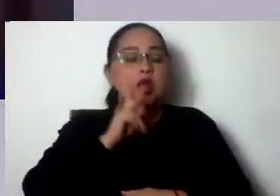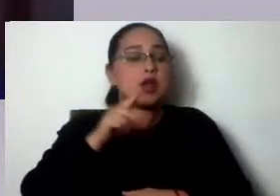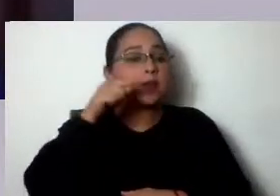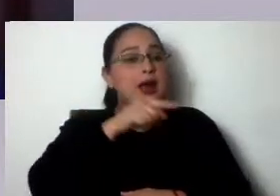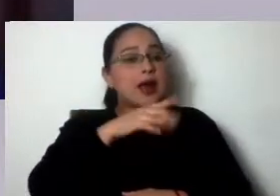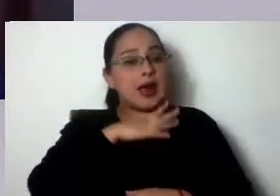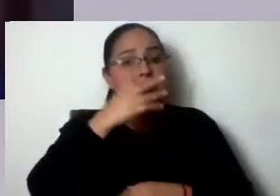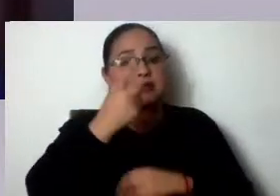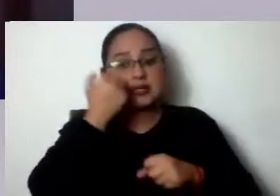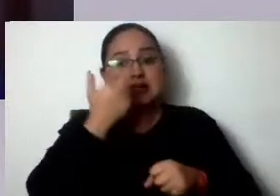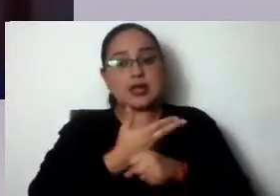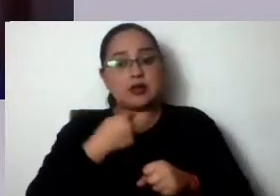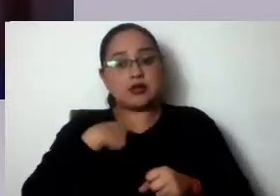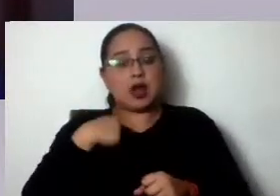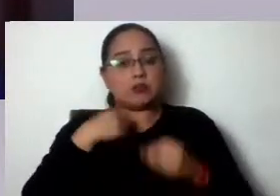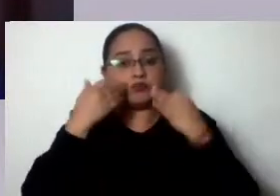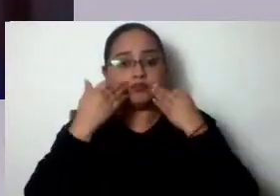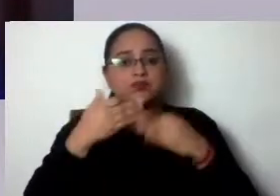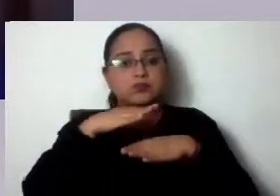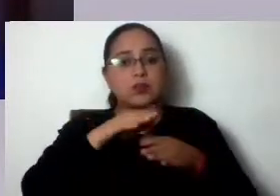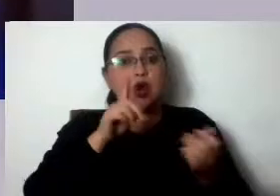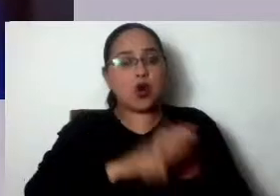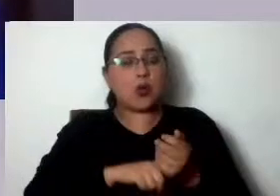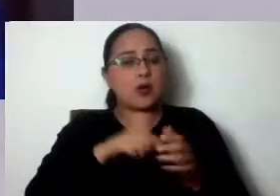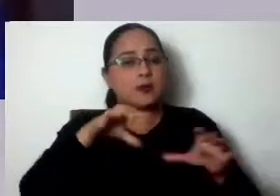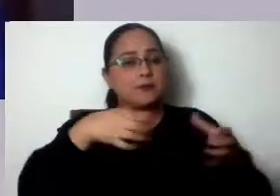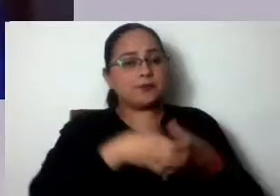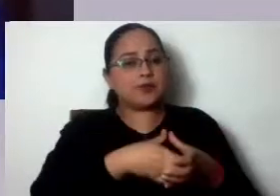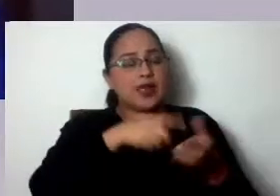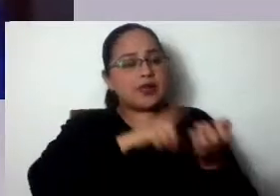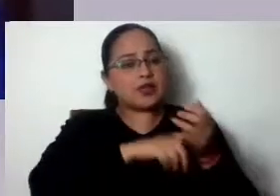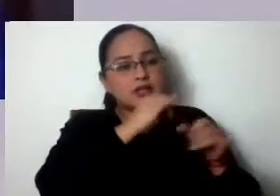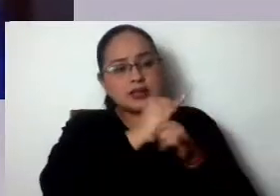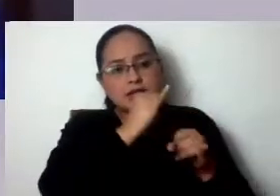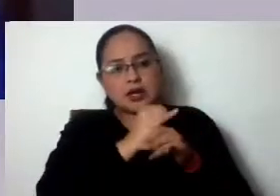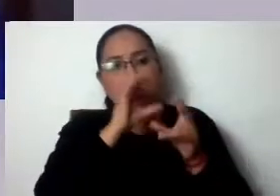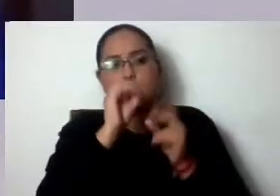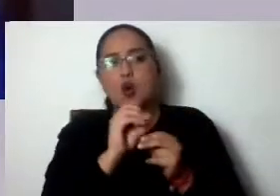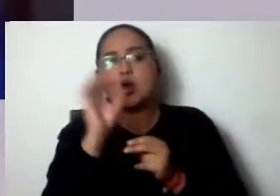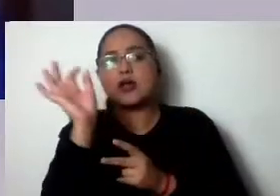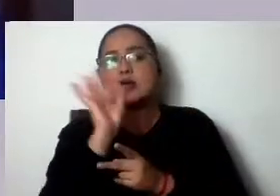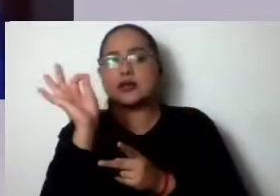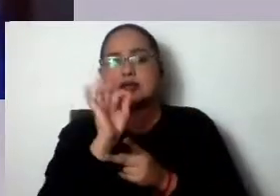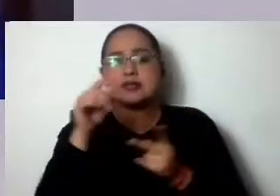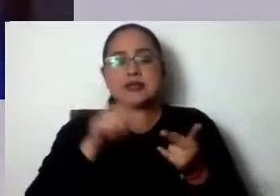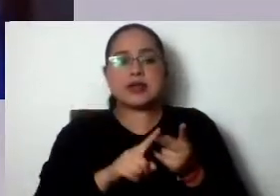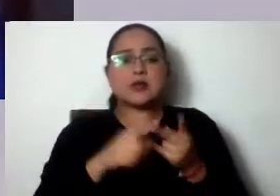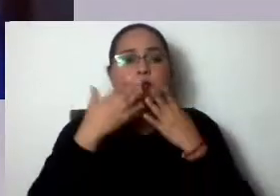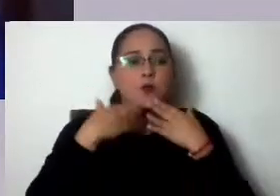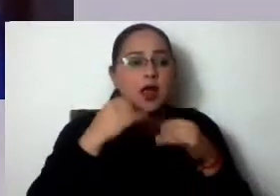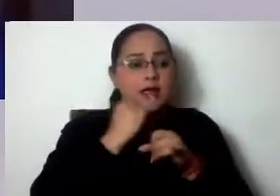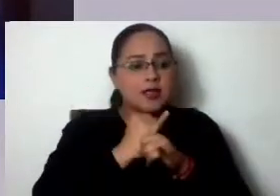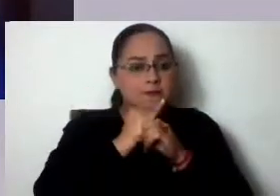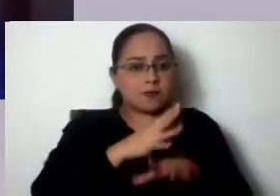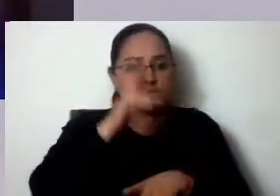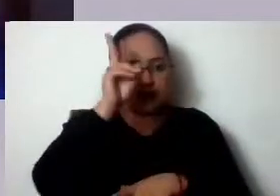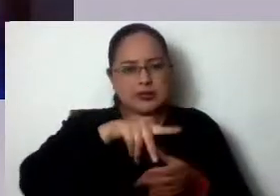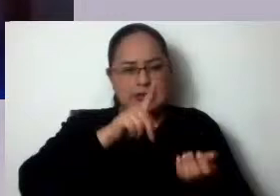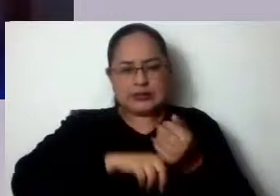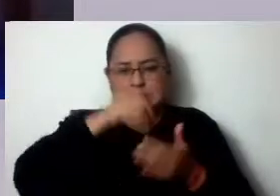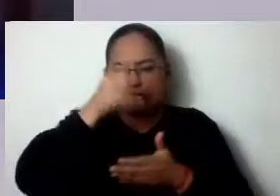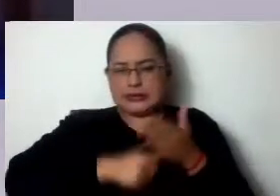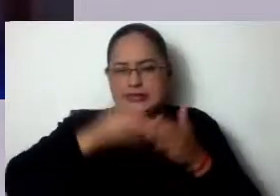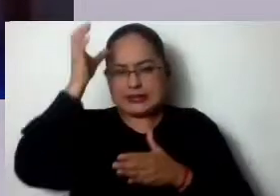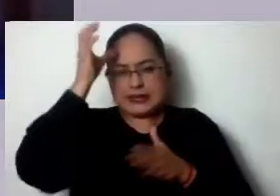esa información en los sitios oficiales correspondientes o en su defecto y para el caso de no existir información confiable al respecto